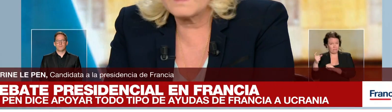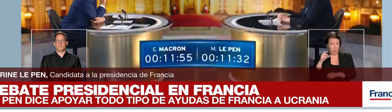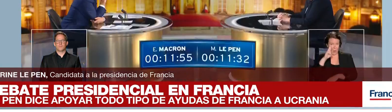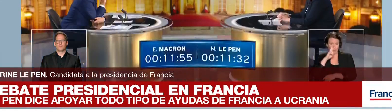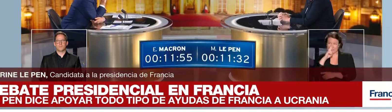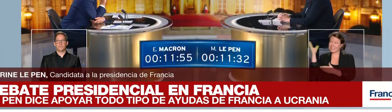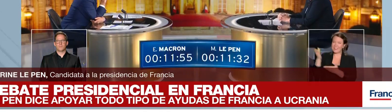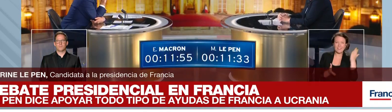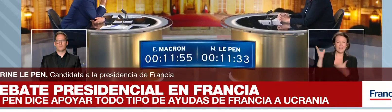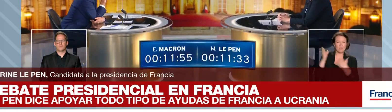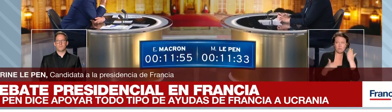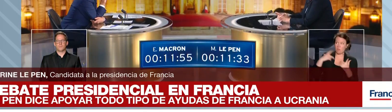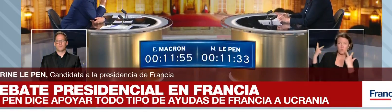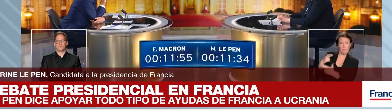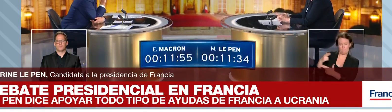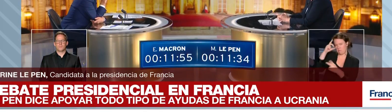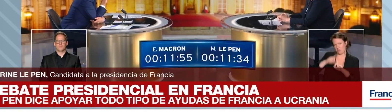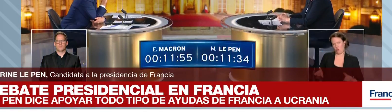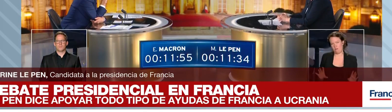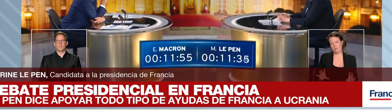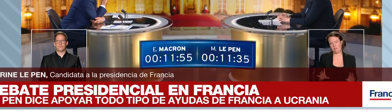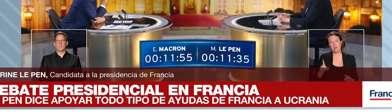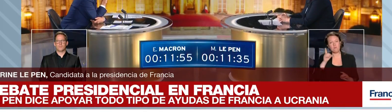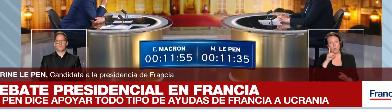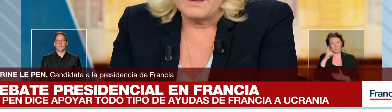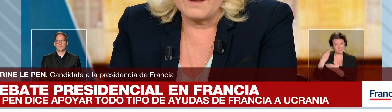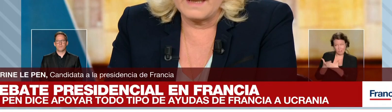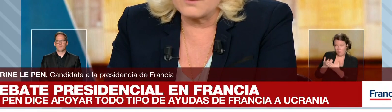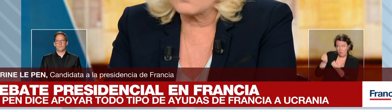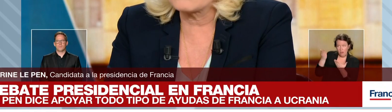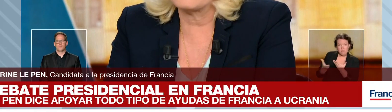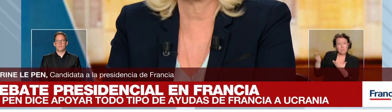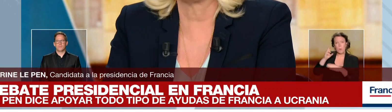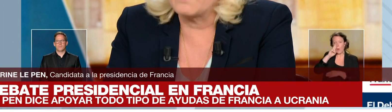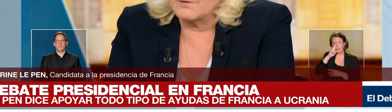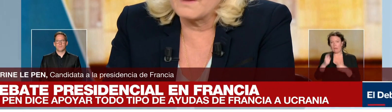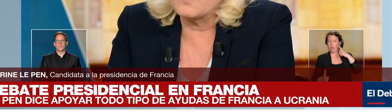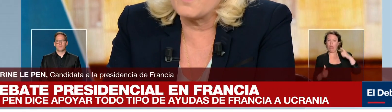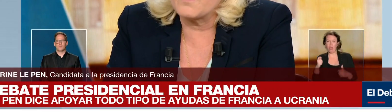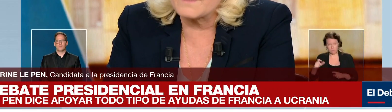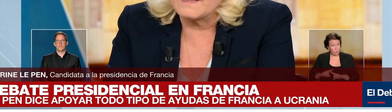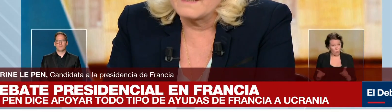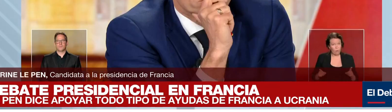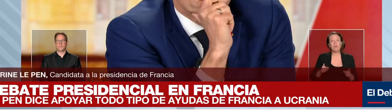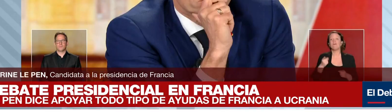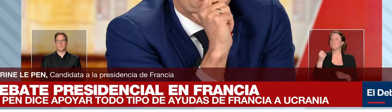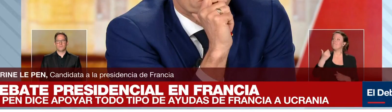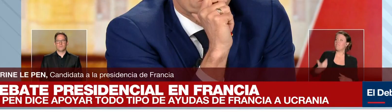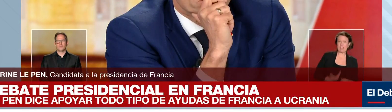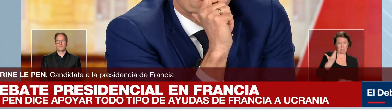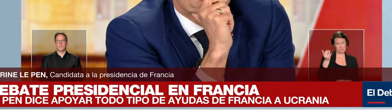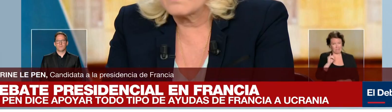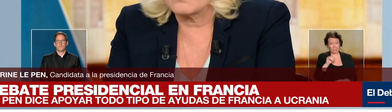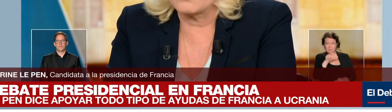pienso que ese no es el mejor método. Pienso que eso no le hará ningún daño a Rusia y sobre todo sí le va a hacer mucho mal